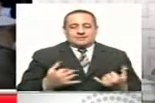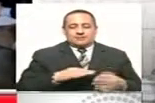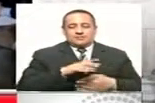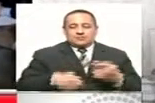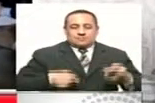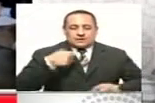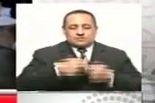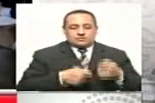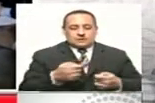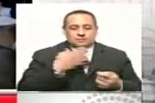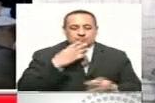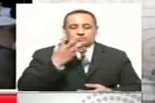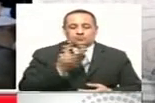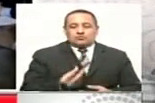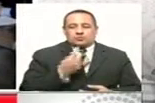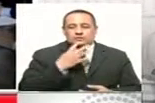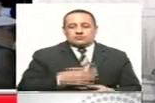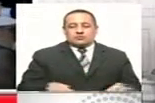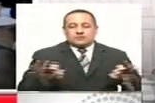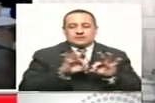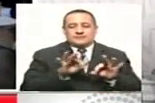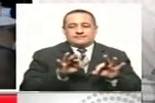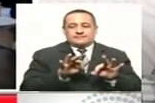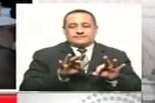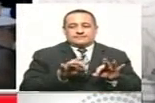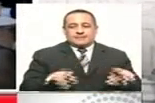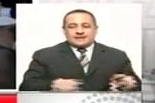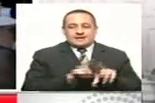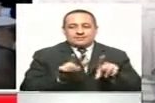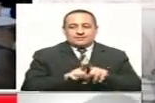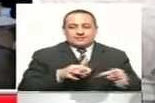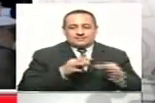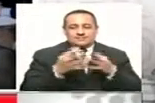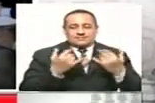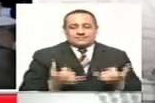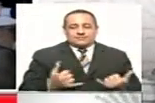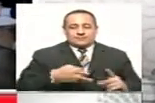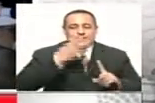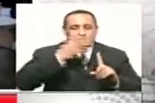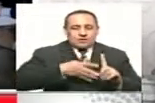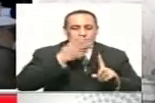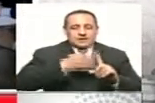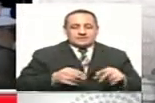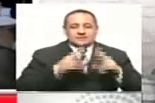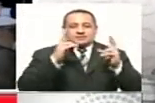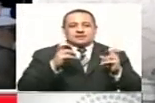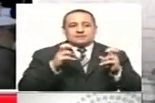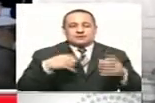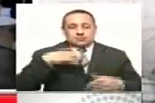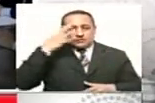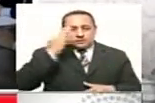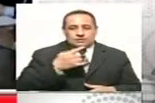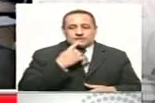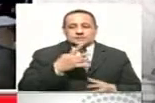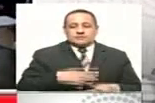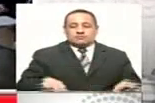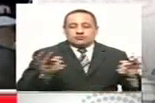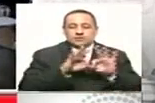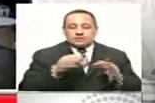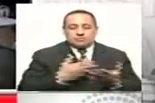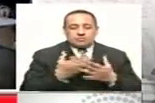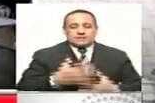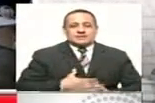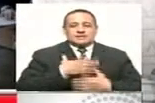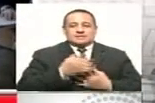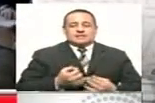inversión demasiado alta en consultoría. Nosotros desde la PCM vamos a evaluar este tema. Creo que es importante, es interesante